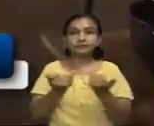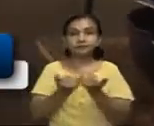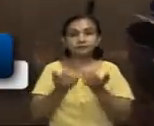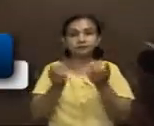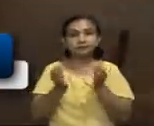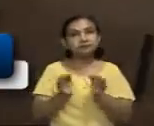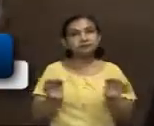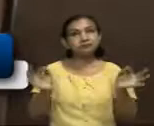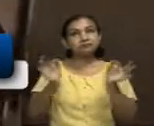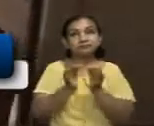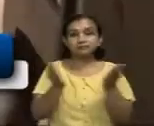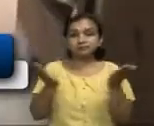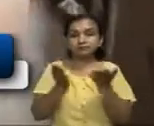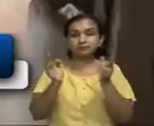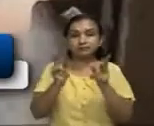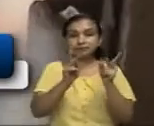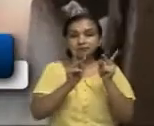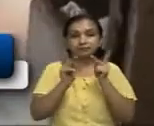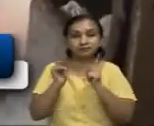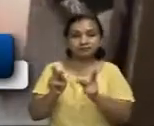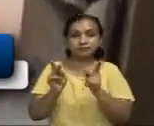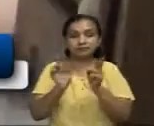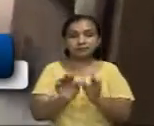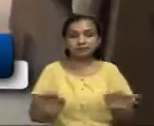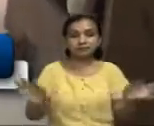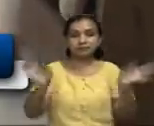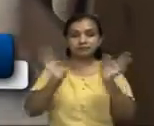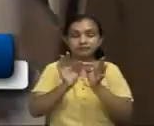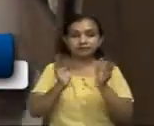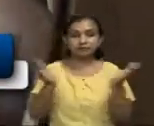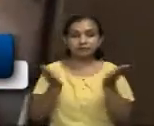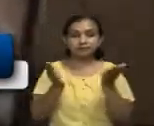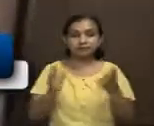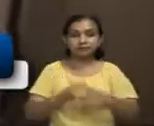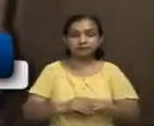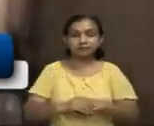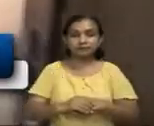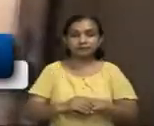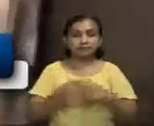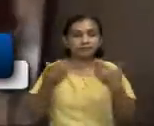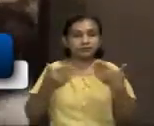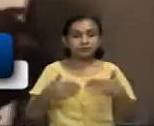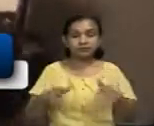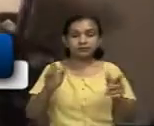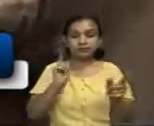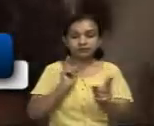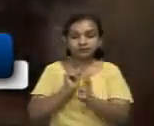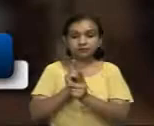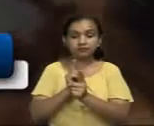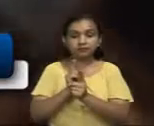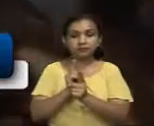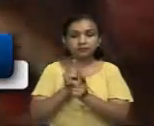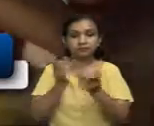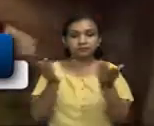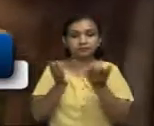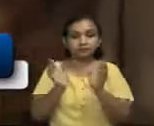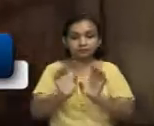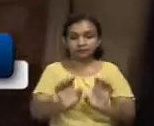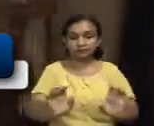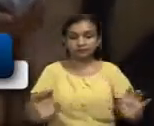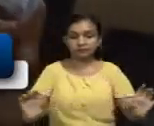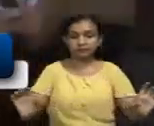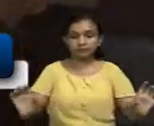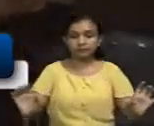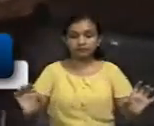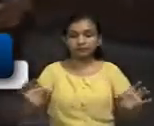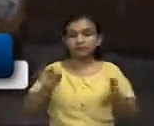insignificantes a la población, pero que son muy importantes revisar? Normalmente hemos encontrado que los niños cuando toman